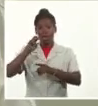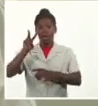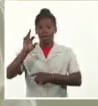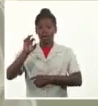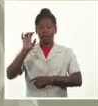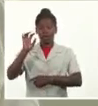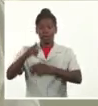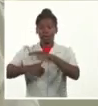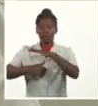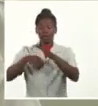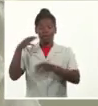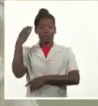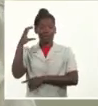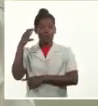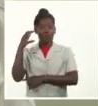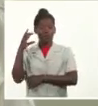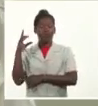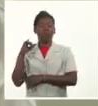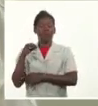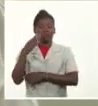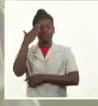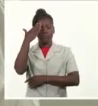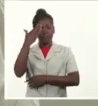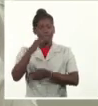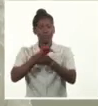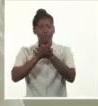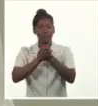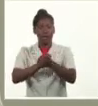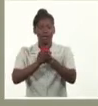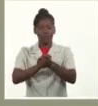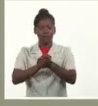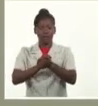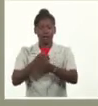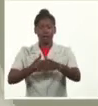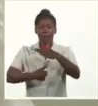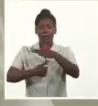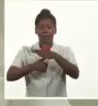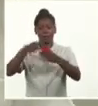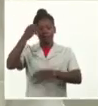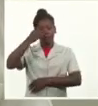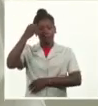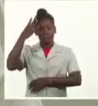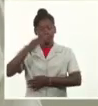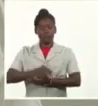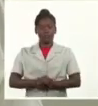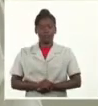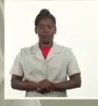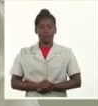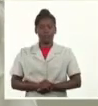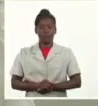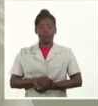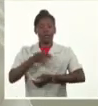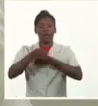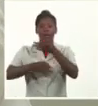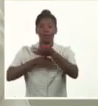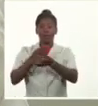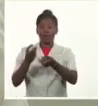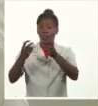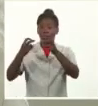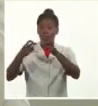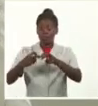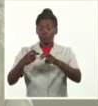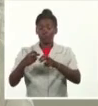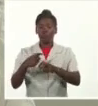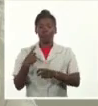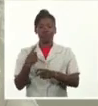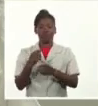Miguel Díaz-Canel, y a todo el pueblo de Cuba, le manifestamos nuestra solidaridad y la de todo el